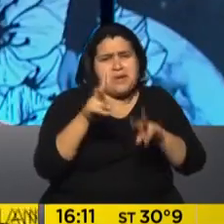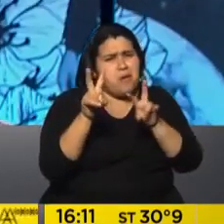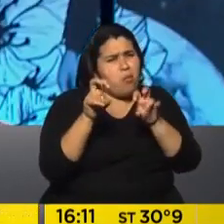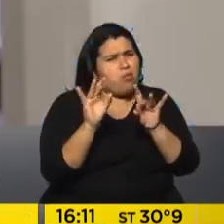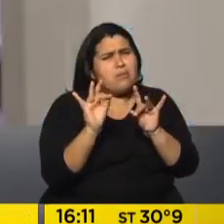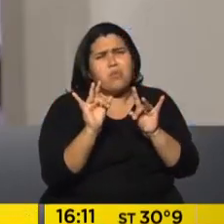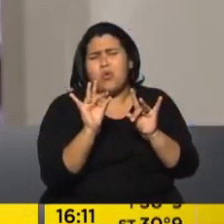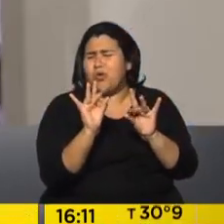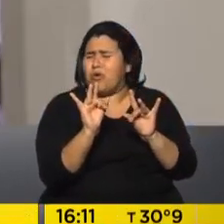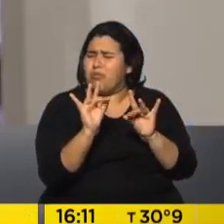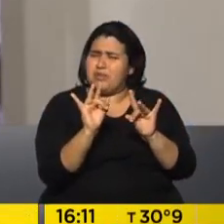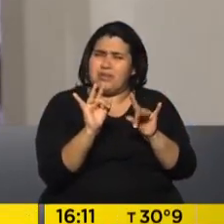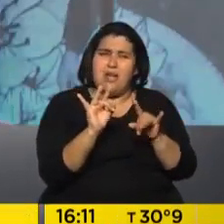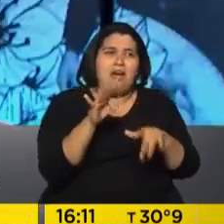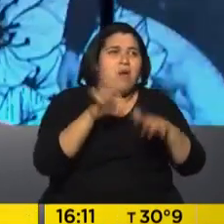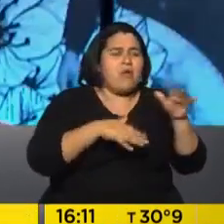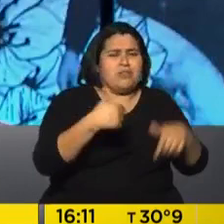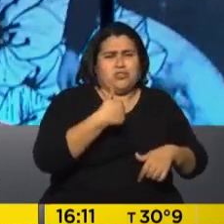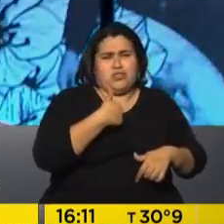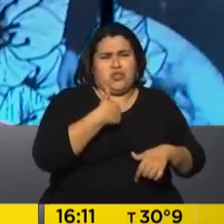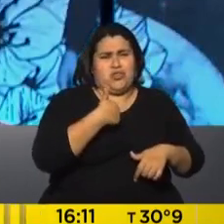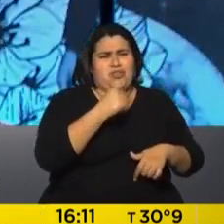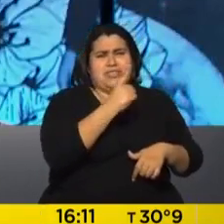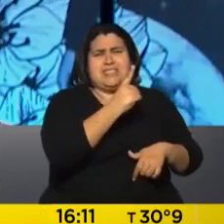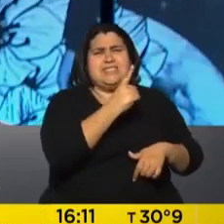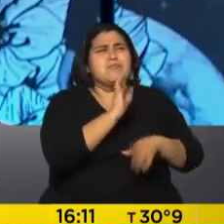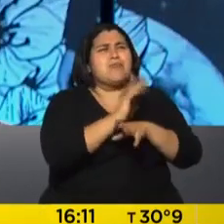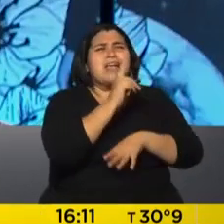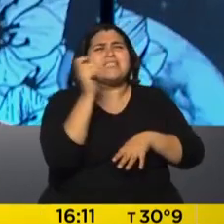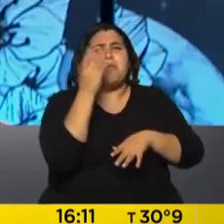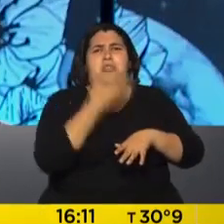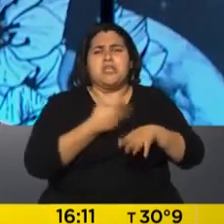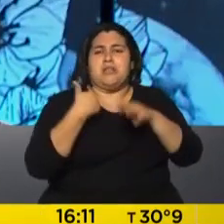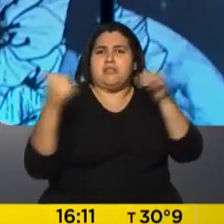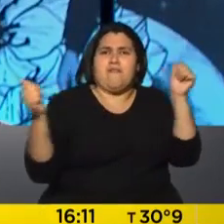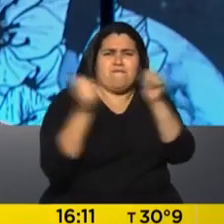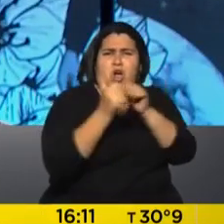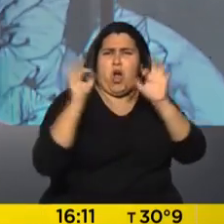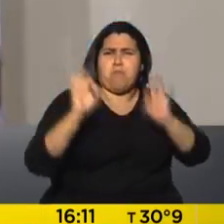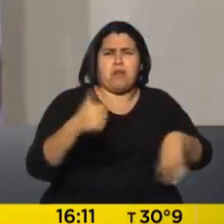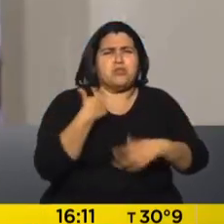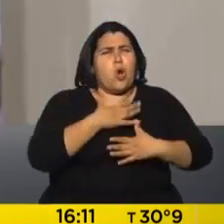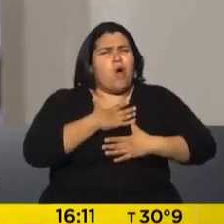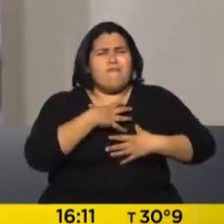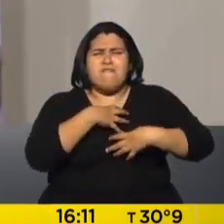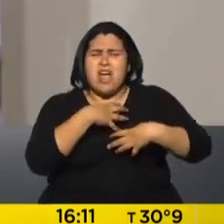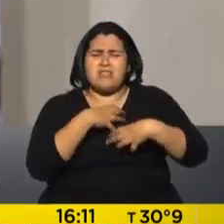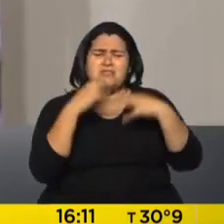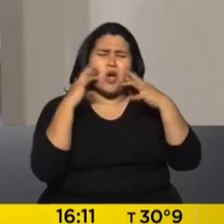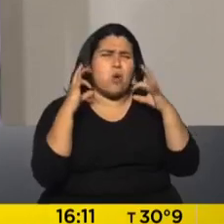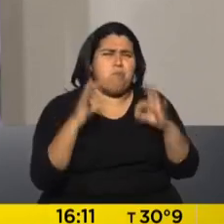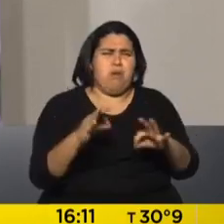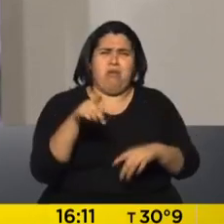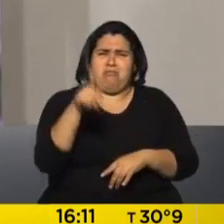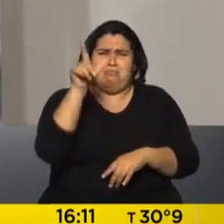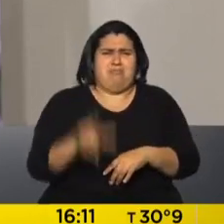complicado. Claro. Uno se entrega al 100, en mi caso yo me entregué al 100. Sí, confiando, ¿no? Como cuando sí, todo. Una arma